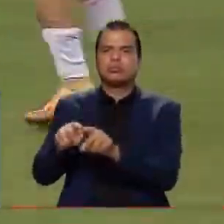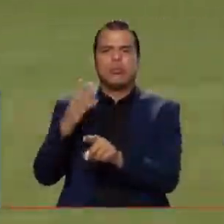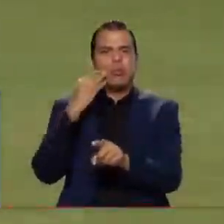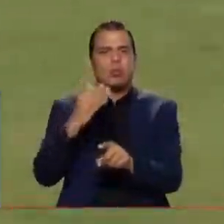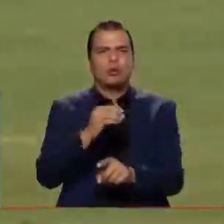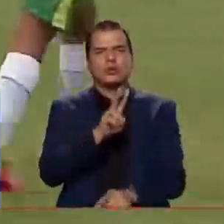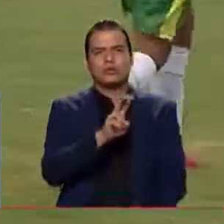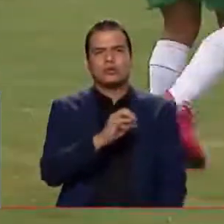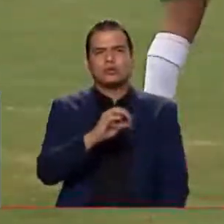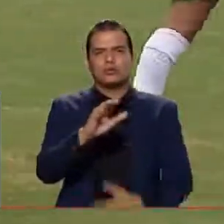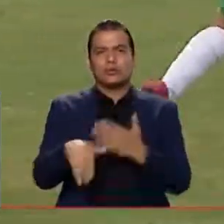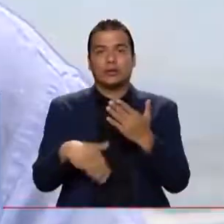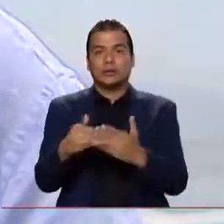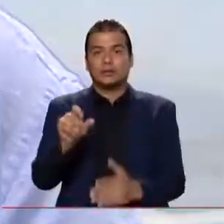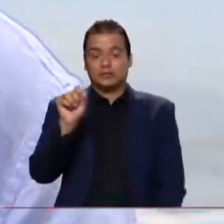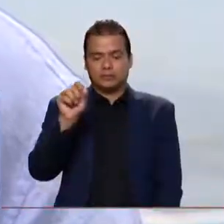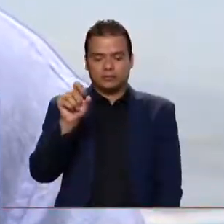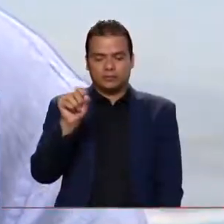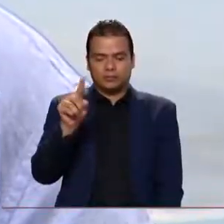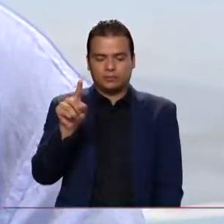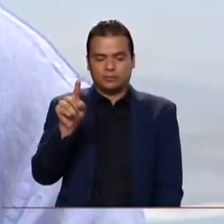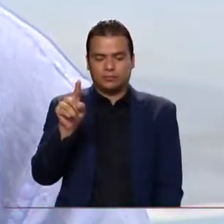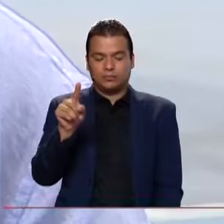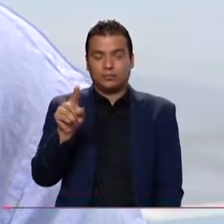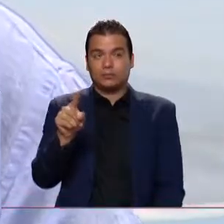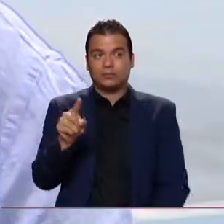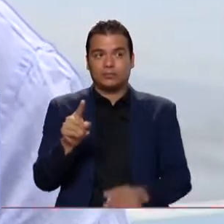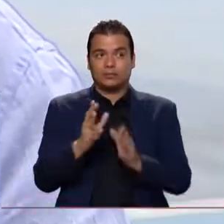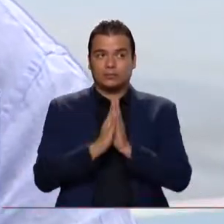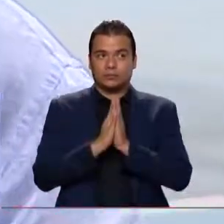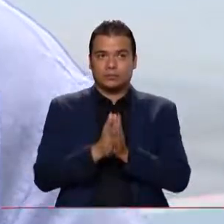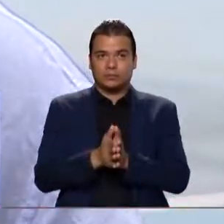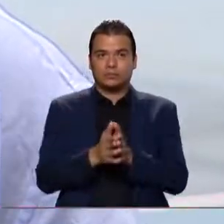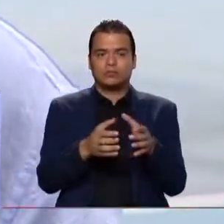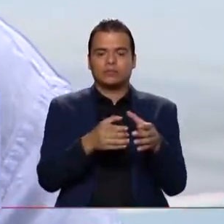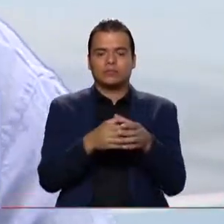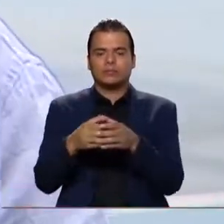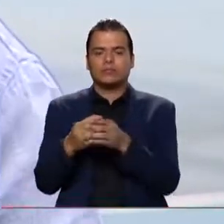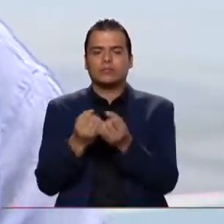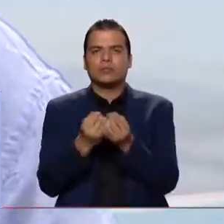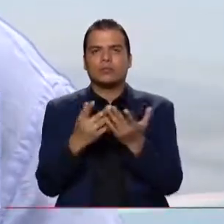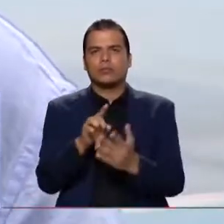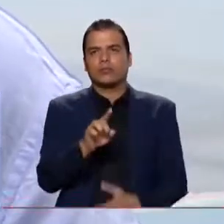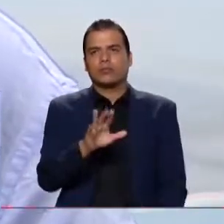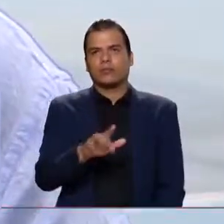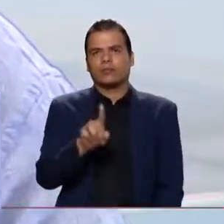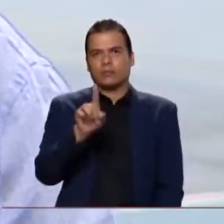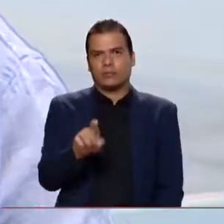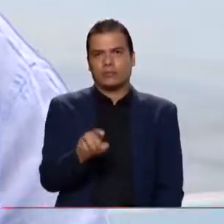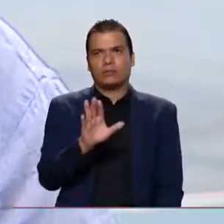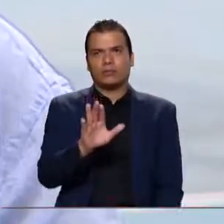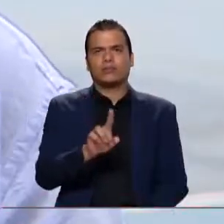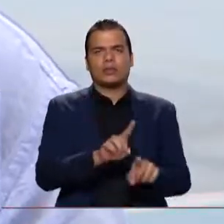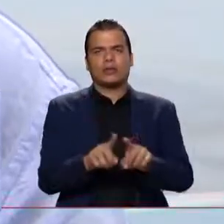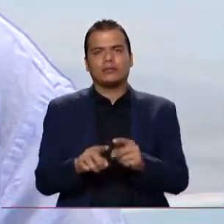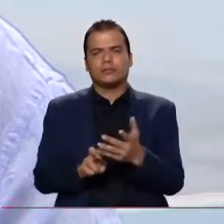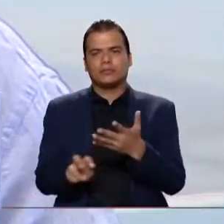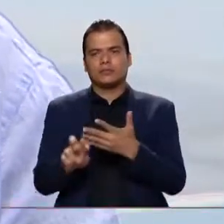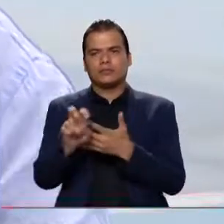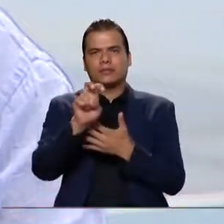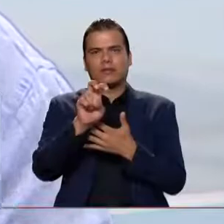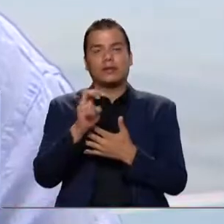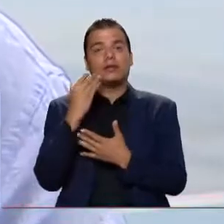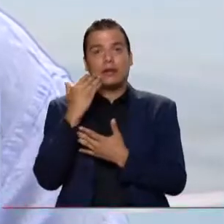en este torneo vamos a tener 356 equipos de toda la ciudad en diferentes categorías categoría femenino